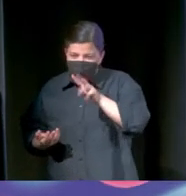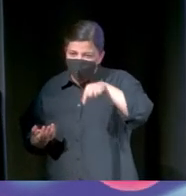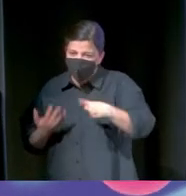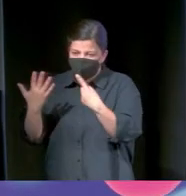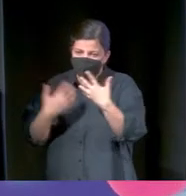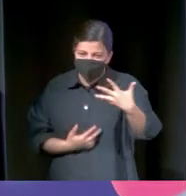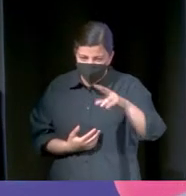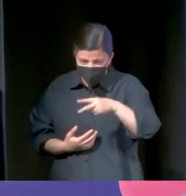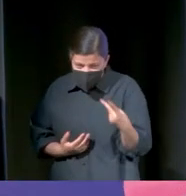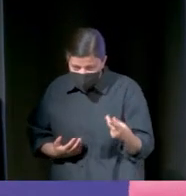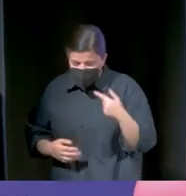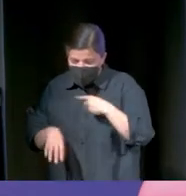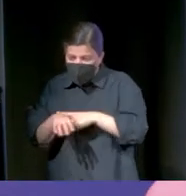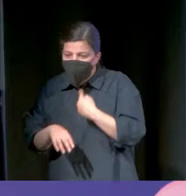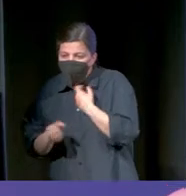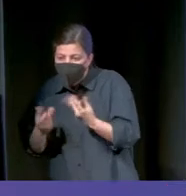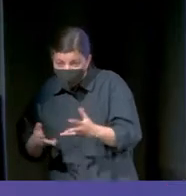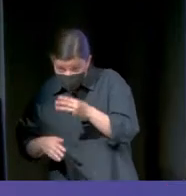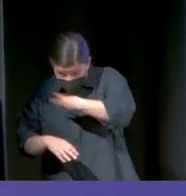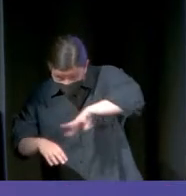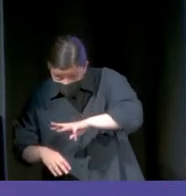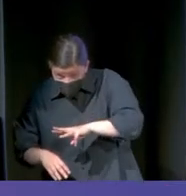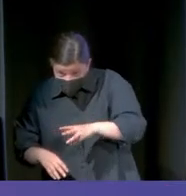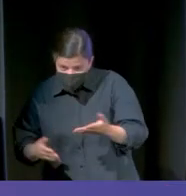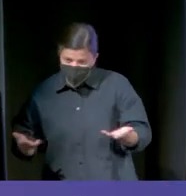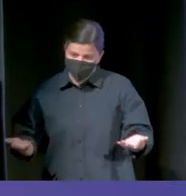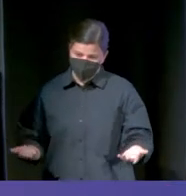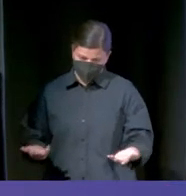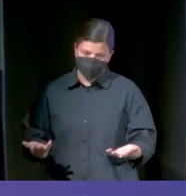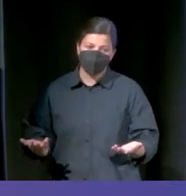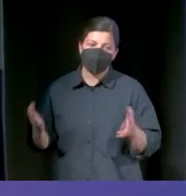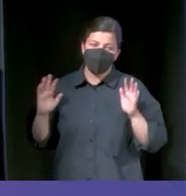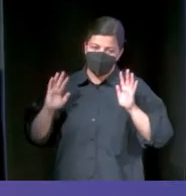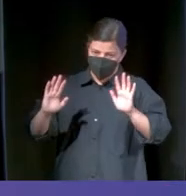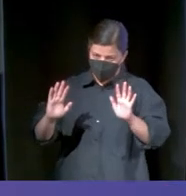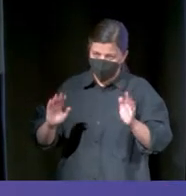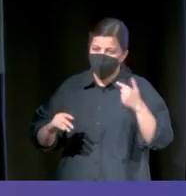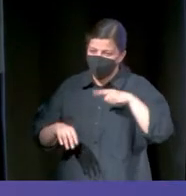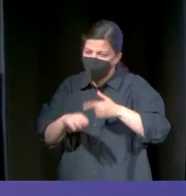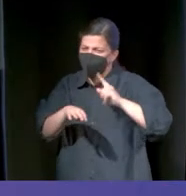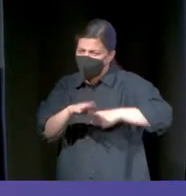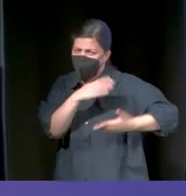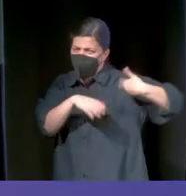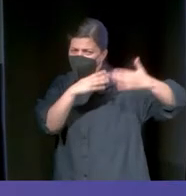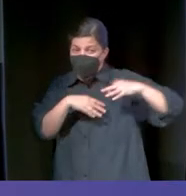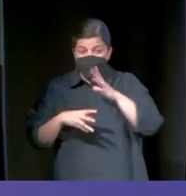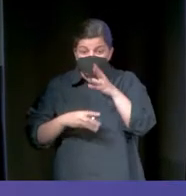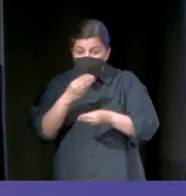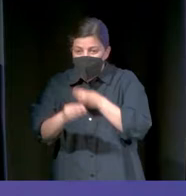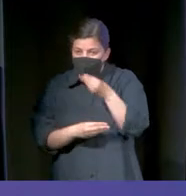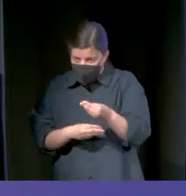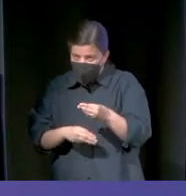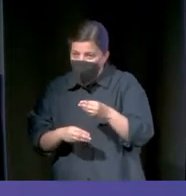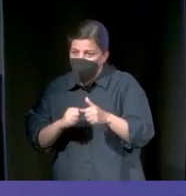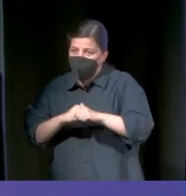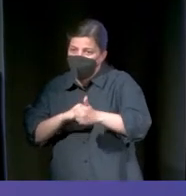y yo cuánto tiempo he perdido tres horas y esto sin contar que esto era hace muchísimo tiempo si lo hacemos ahora el pan te sale por un